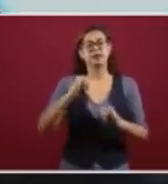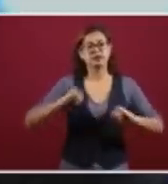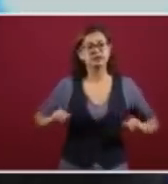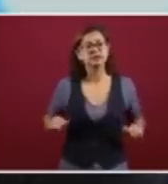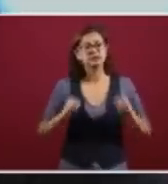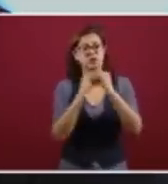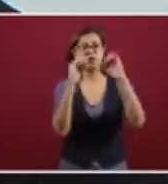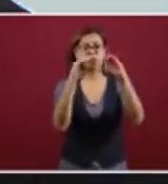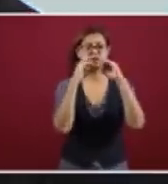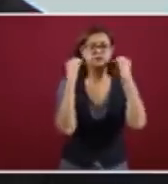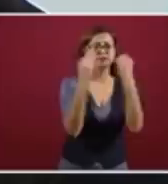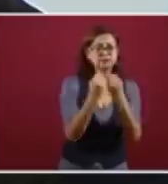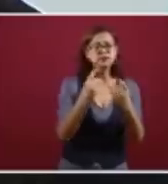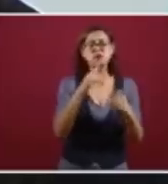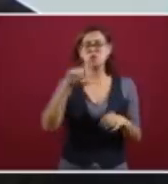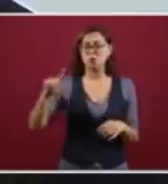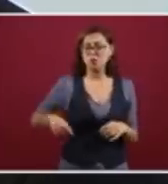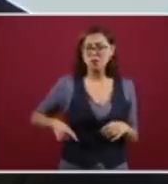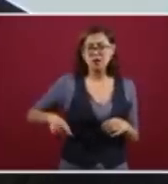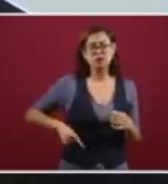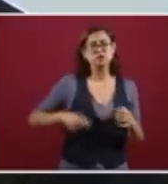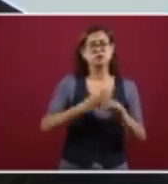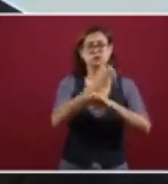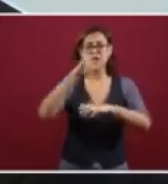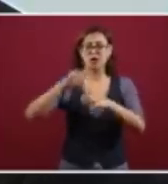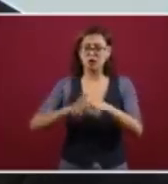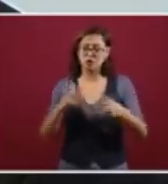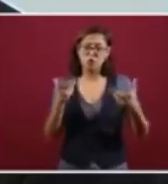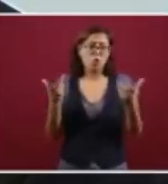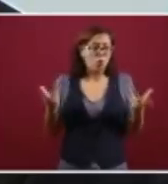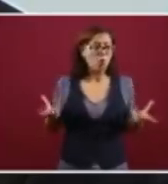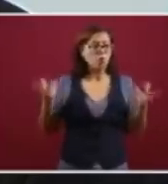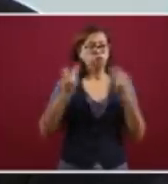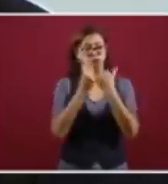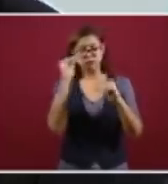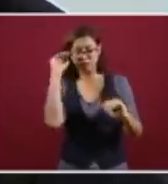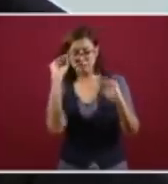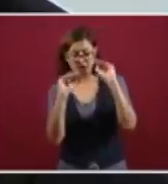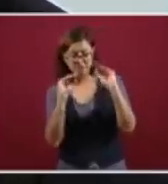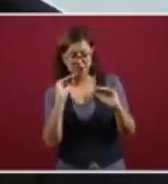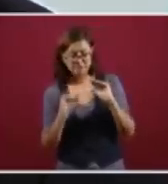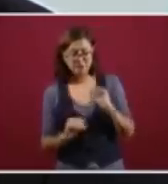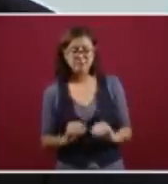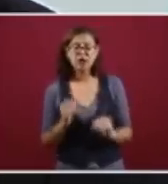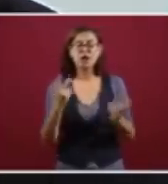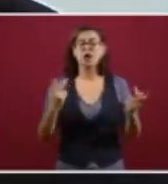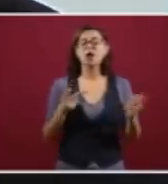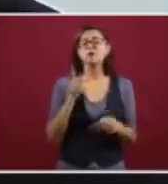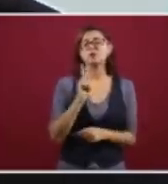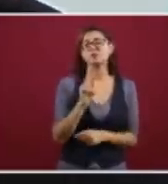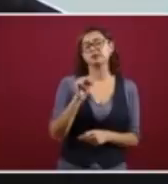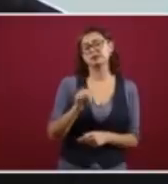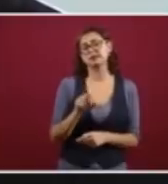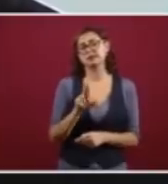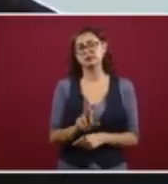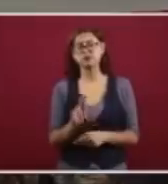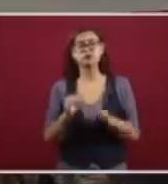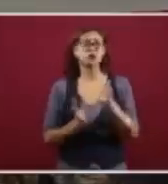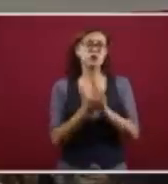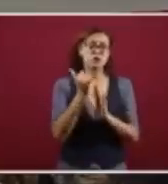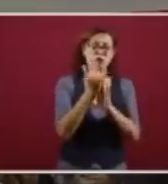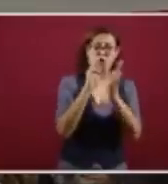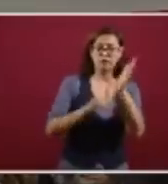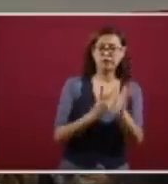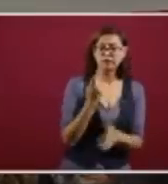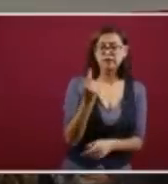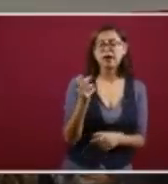organizaciones civiles y gobiernos locales es como surge el Programa Nacional de Reconstrucción. Queremos aprovechar y agradecer a todas las